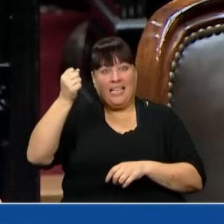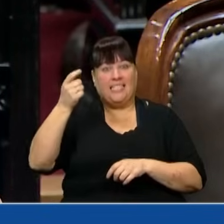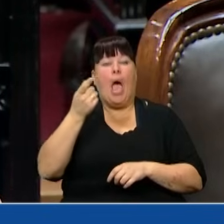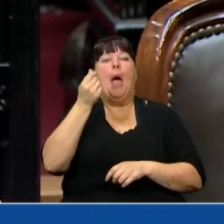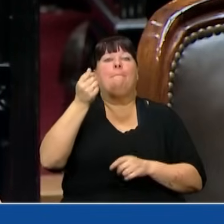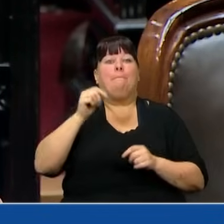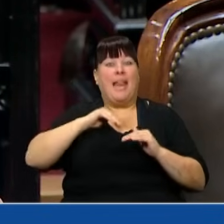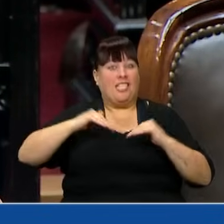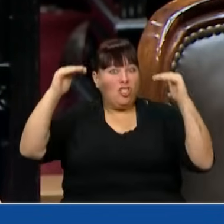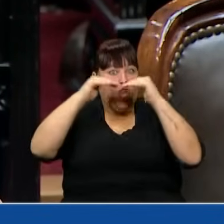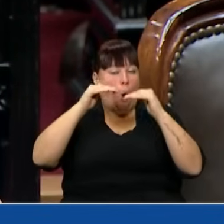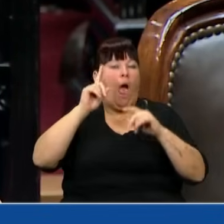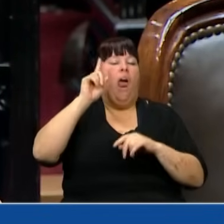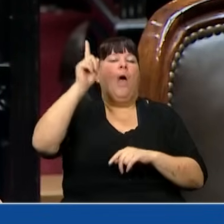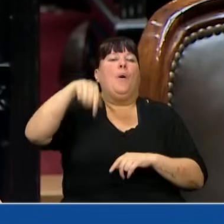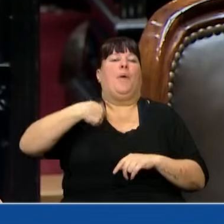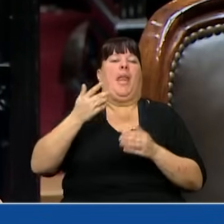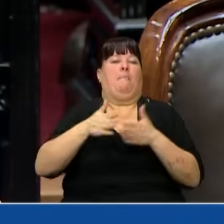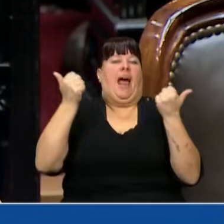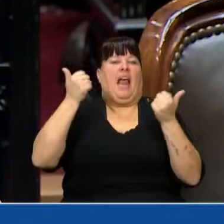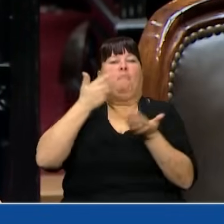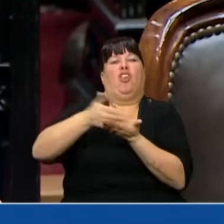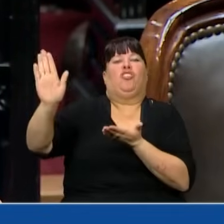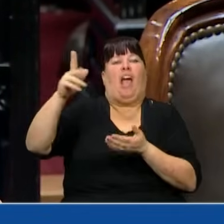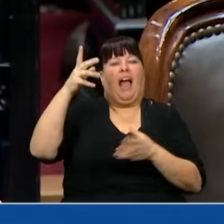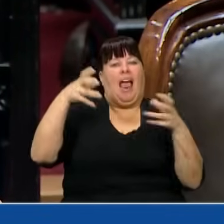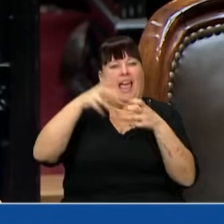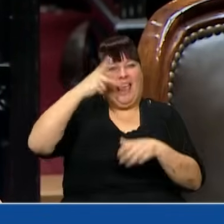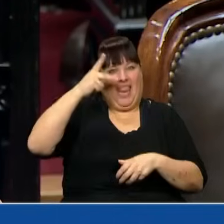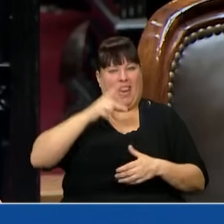precios más rápido, vamos a sacar más rápido al kirchnerismo.